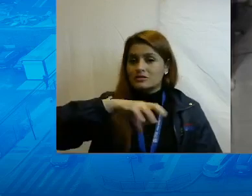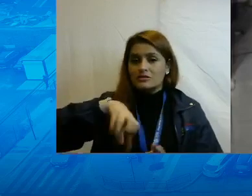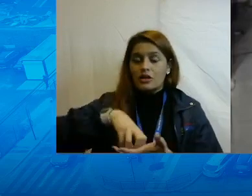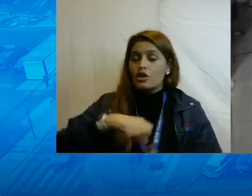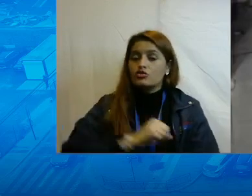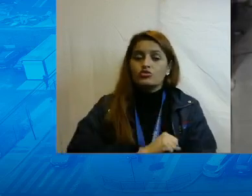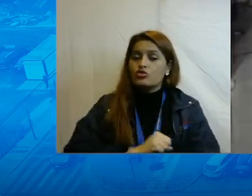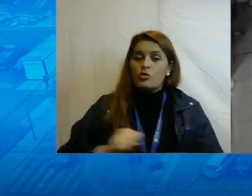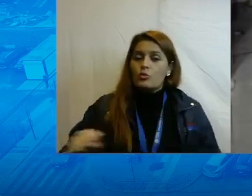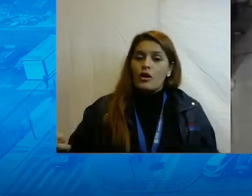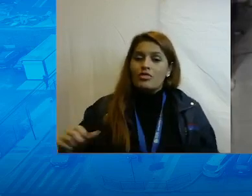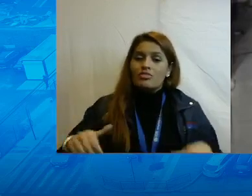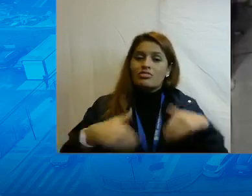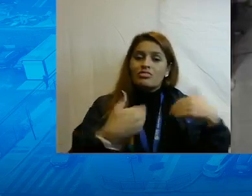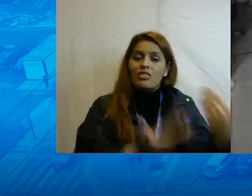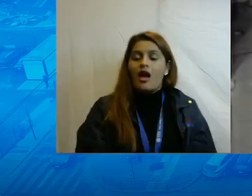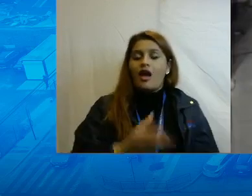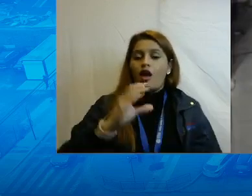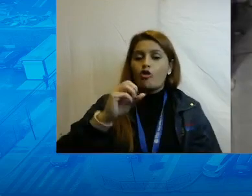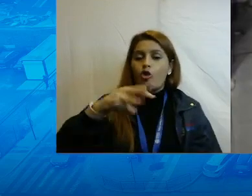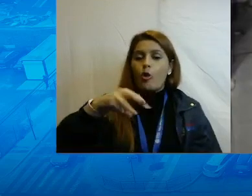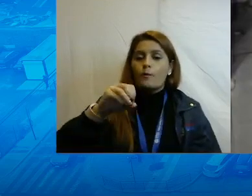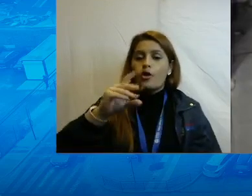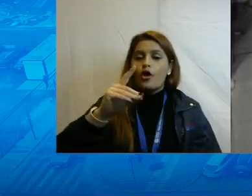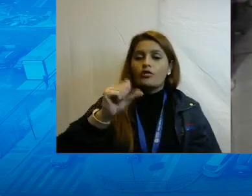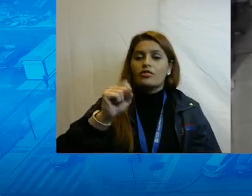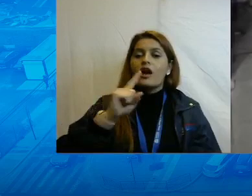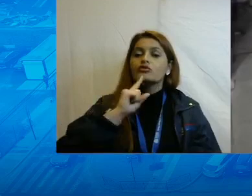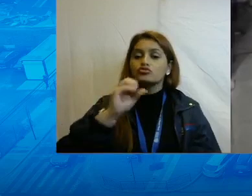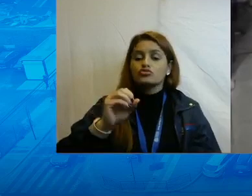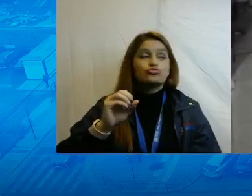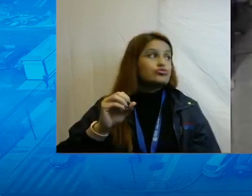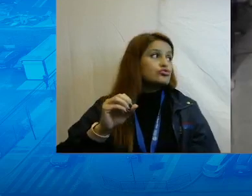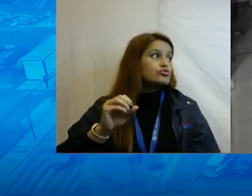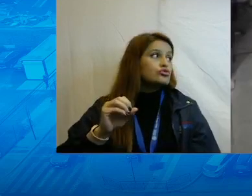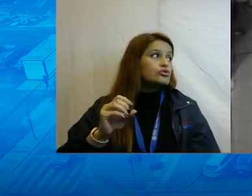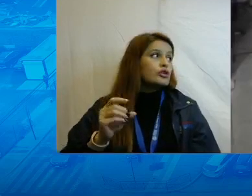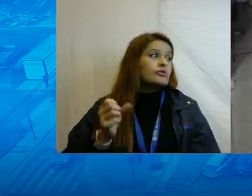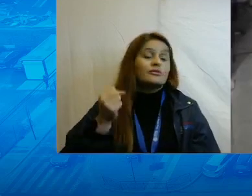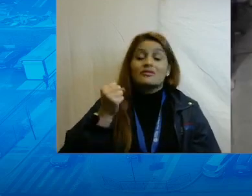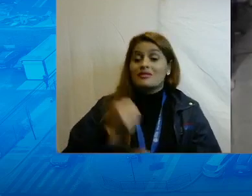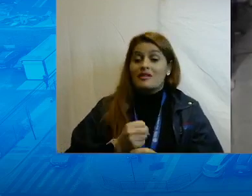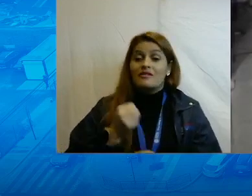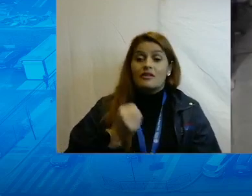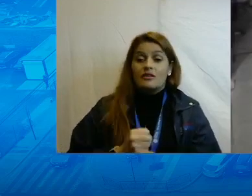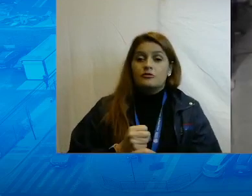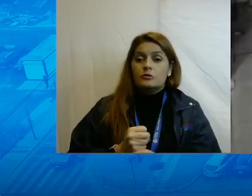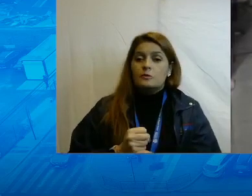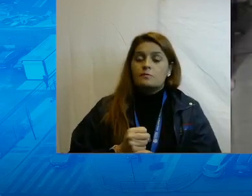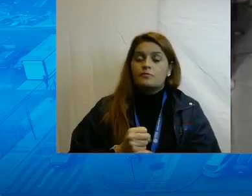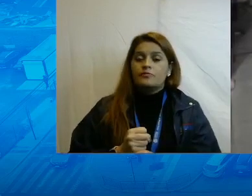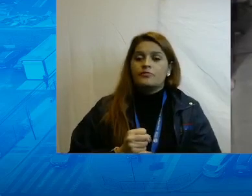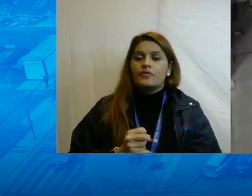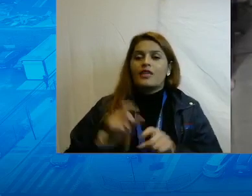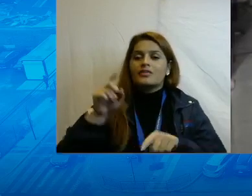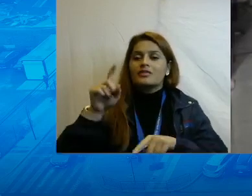ser entregada como dato para fines deportivos. ¿Qué alternativas nos quedan? Que estamos trabajando con ellos. Esto fue presentado el mes de febrero, respondimos en mayo.